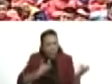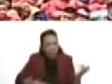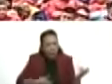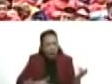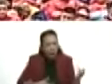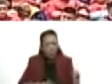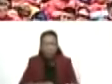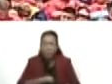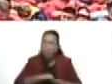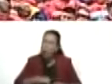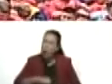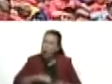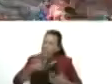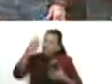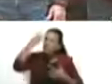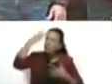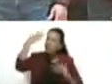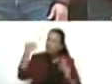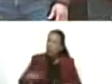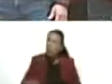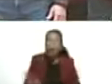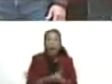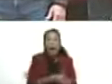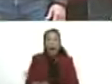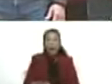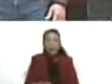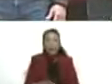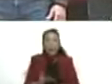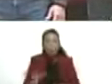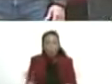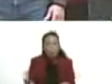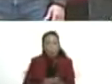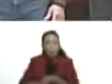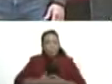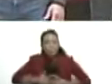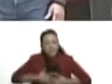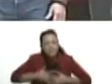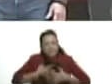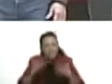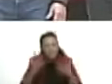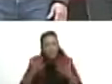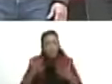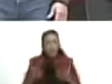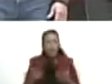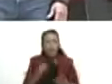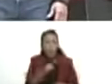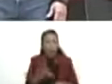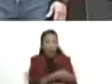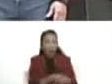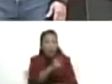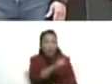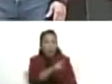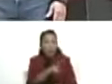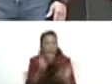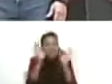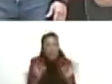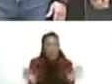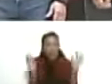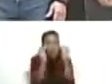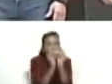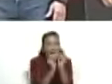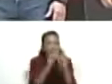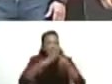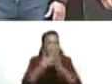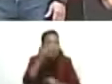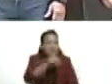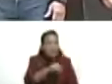alma con alma, en la canción del Sangueo para el Regreso, que era la canción exacta de lo que